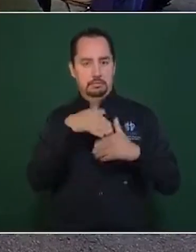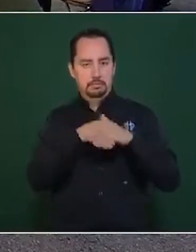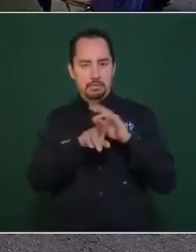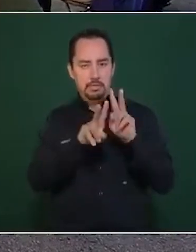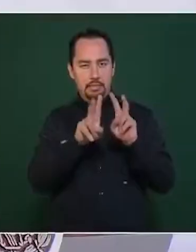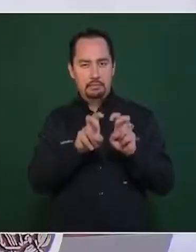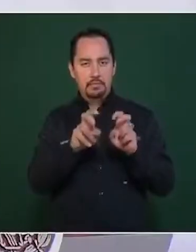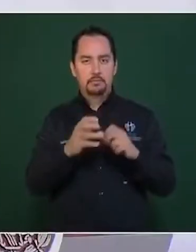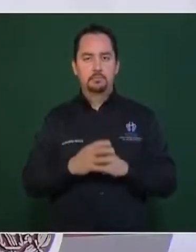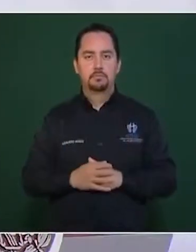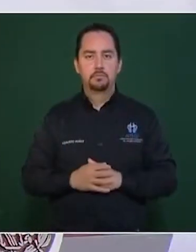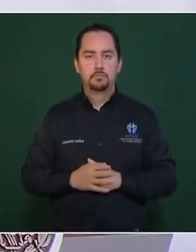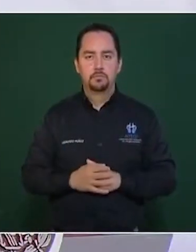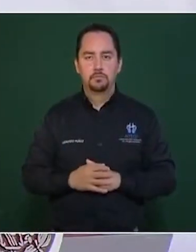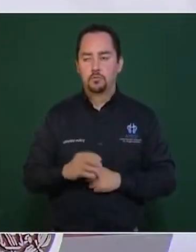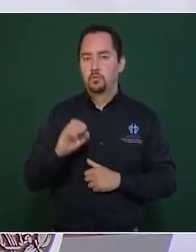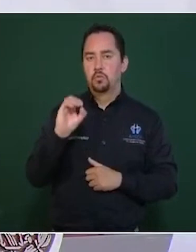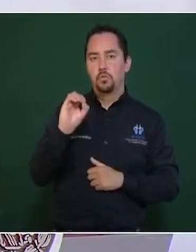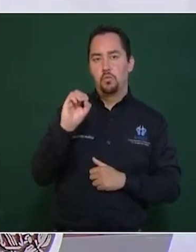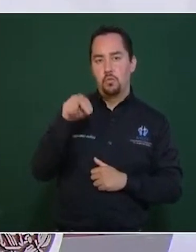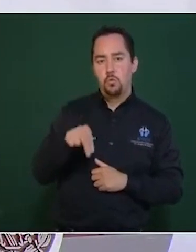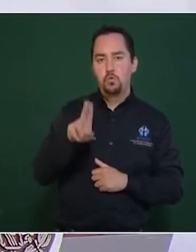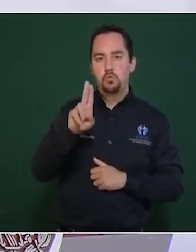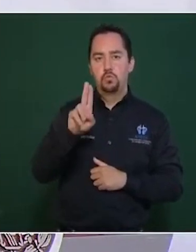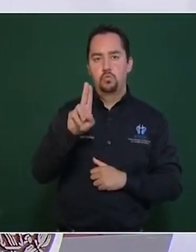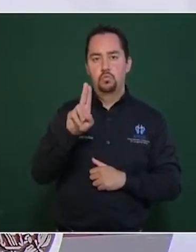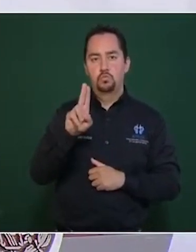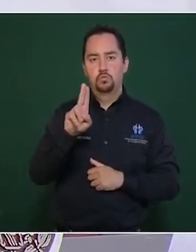Mi intervención en la ONU,